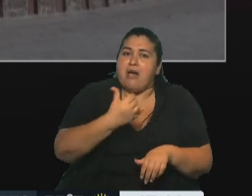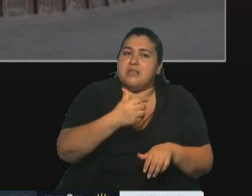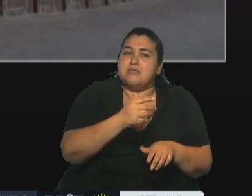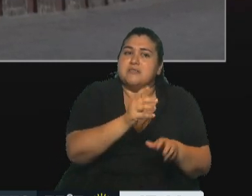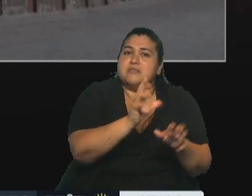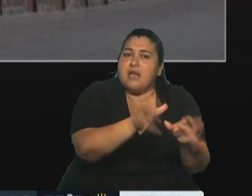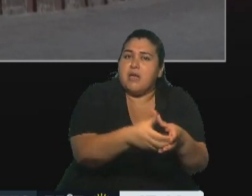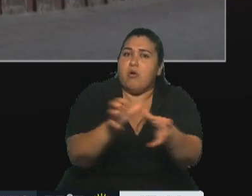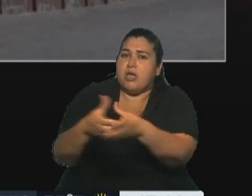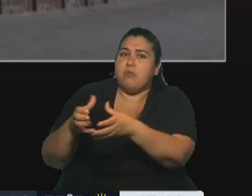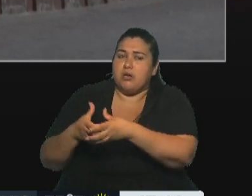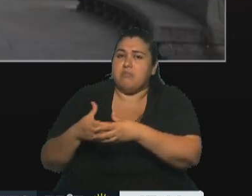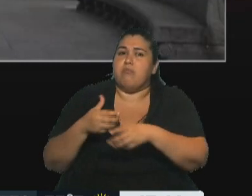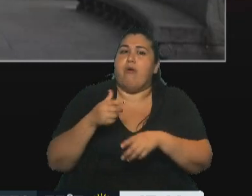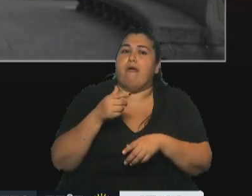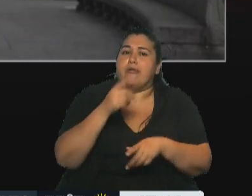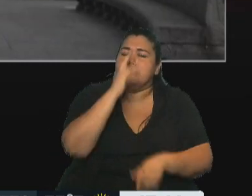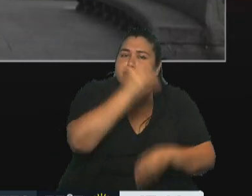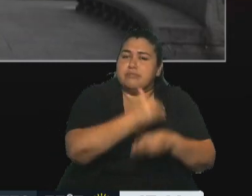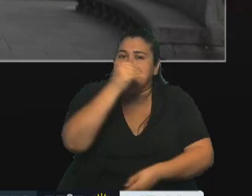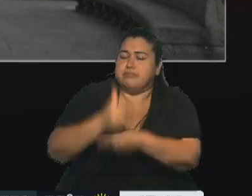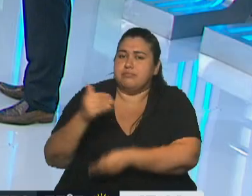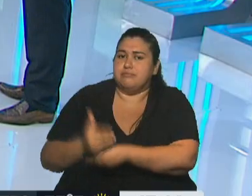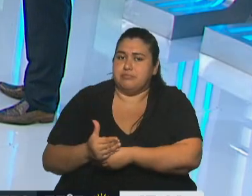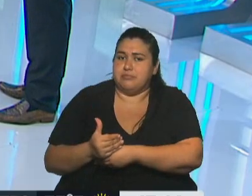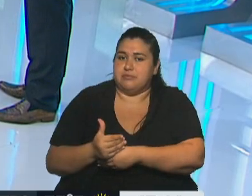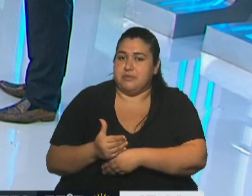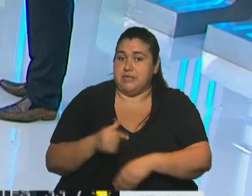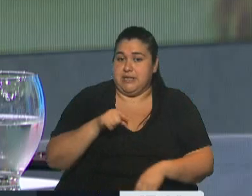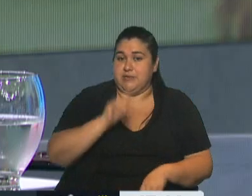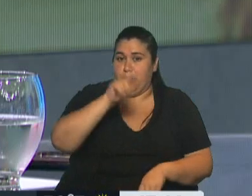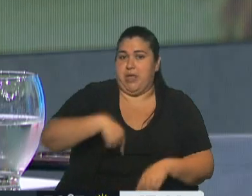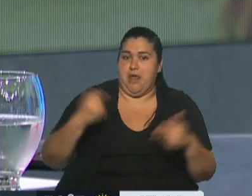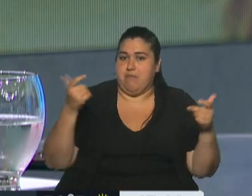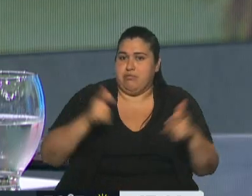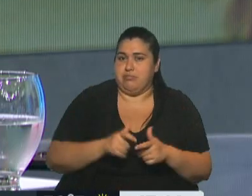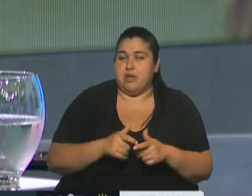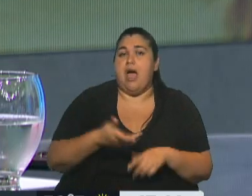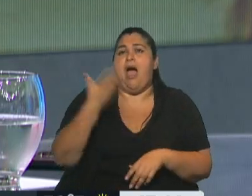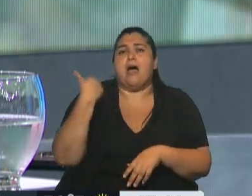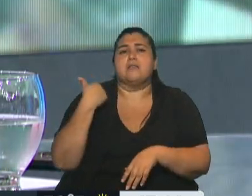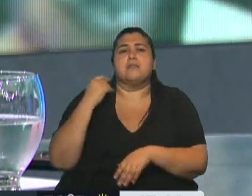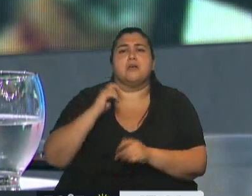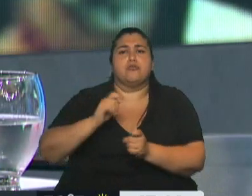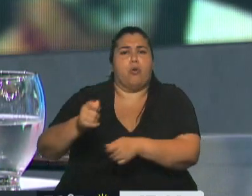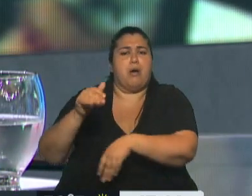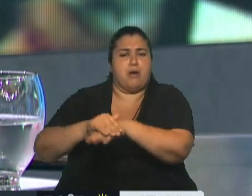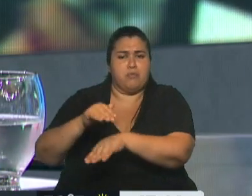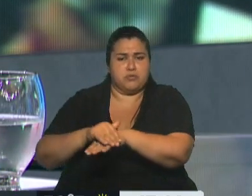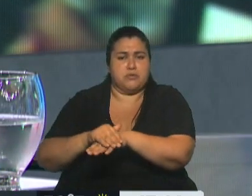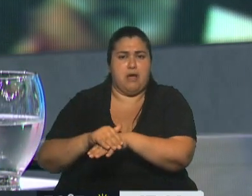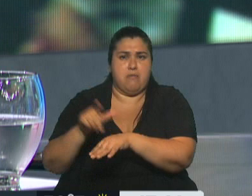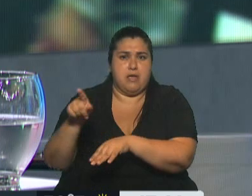capacidades estatales y por lo tanto estas organizaciones... Justicia, ¿no? Que de hecho era el que tenía a cargo las cárceles, que justamente me parece que es el gran